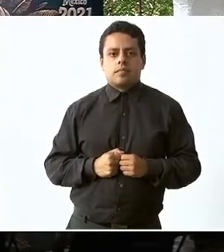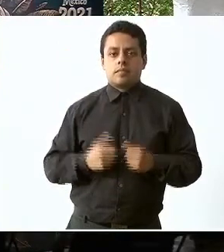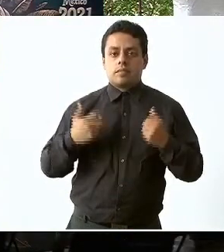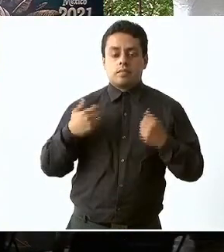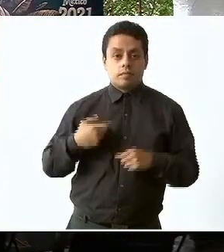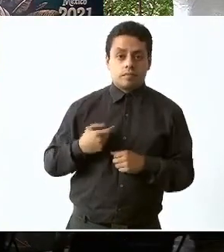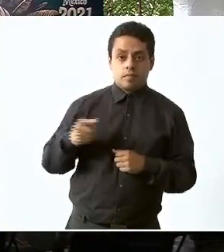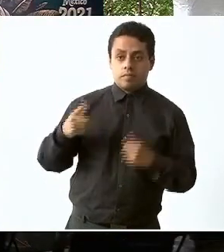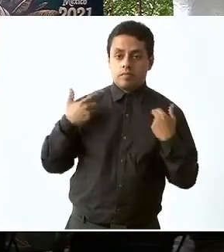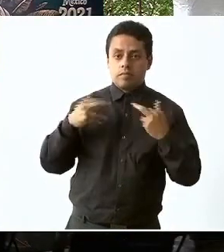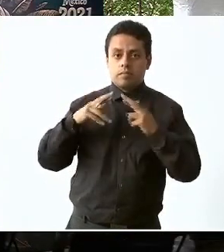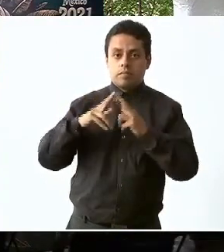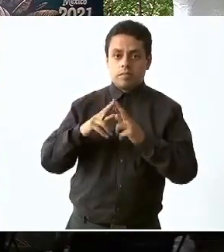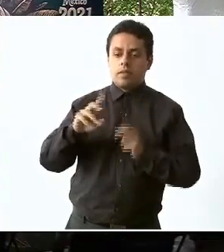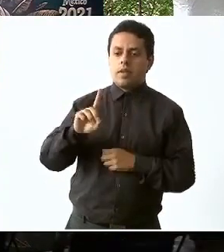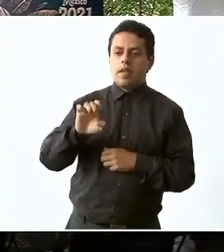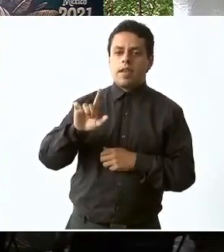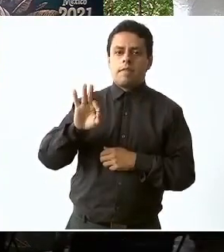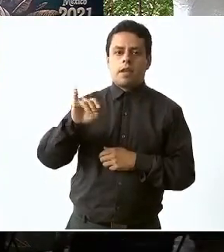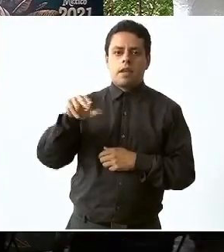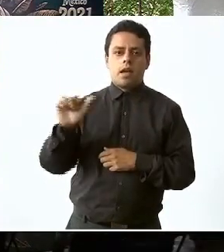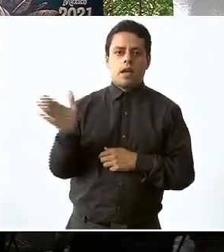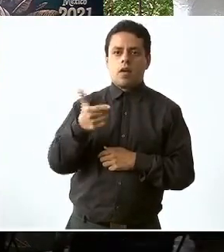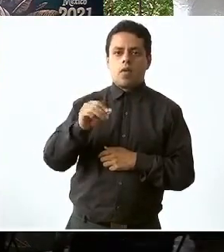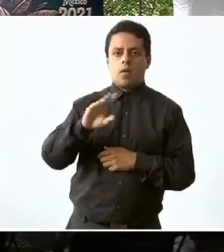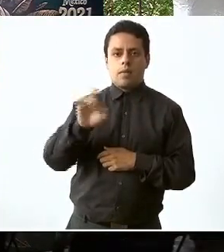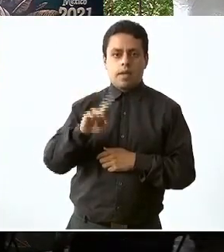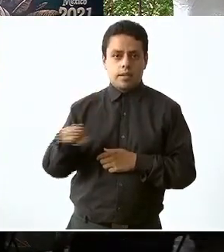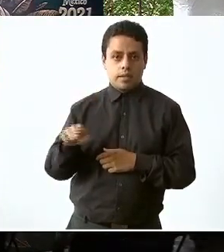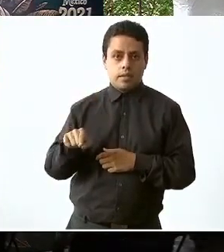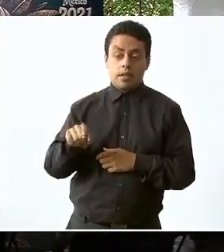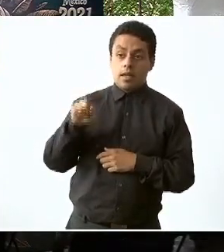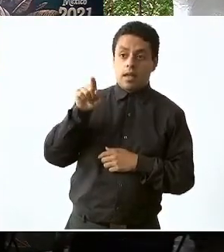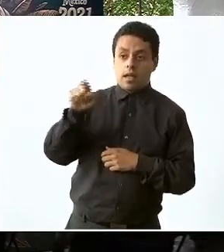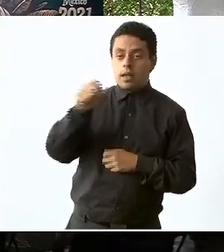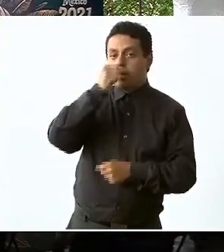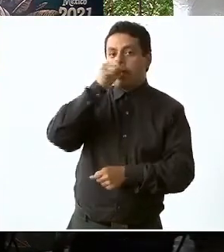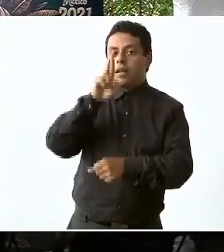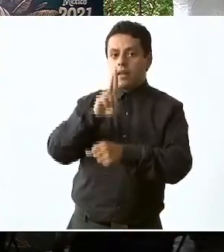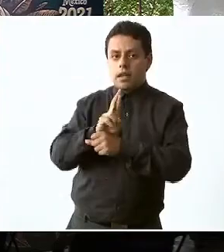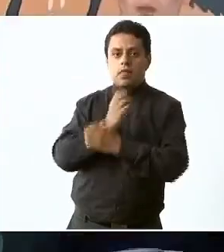Maestra Delfina Gómez Álvarez, secretaria de Educación Pública.